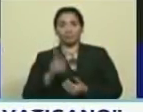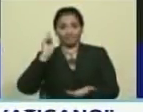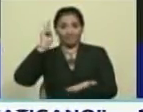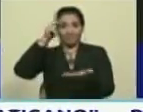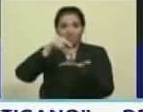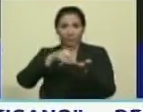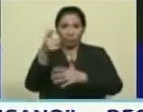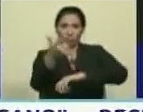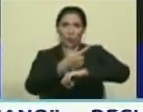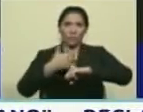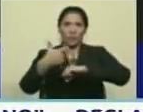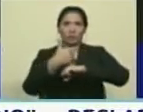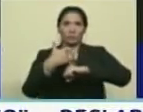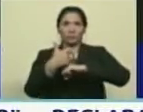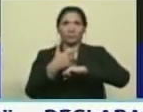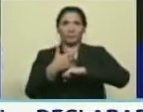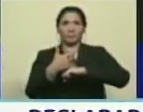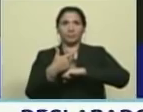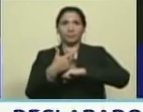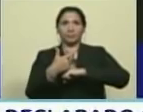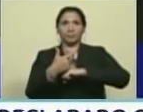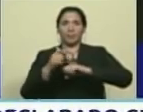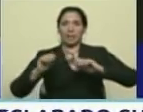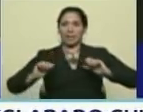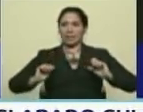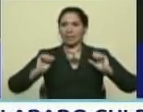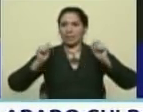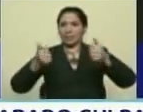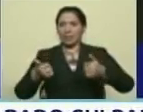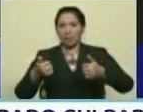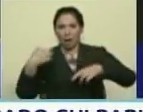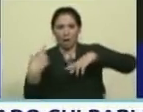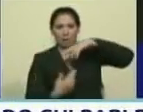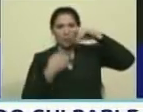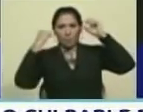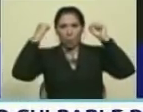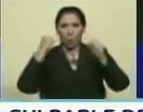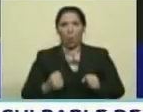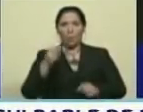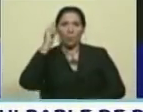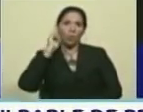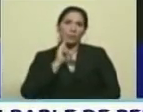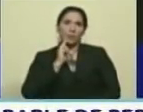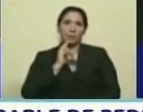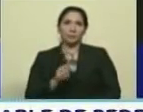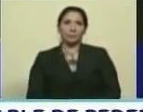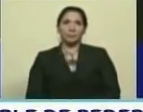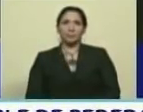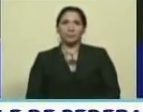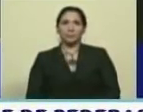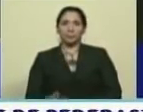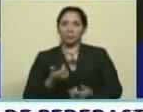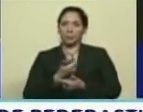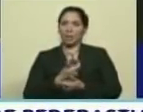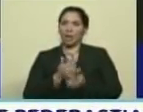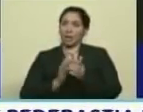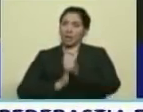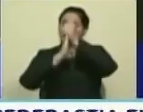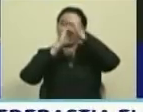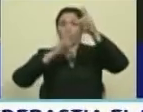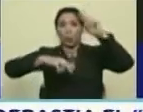gobierno y al inicio de la revolución bolivariana, liderada,